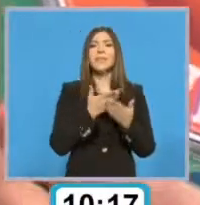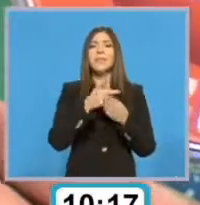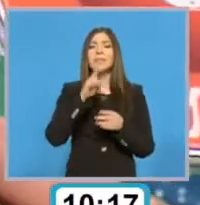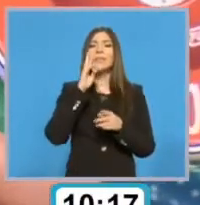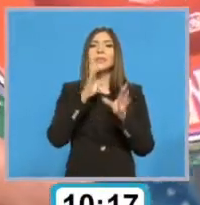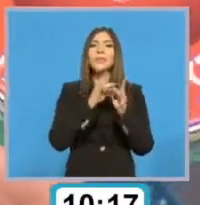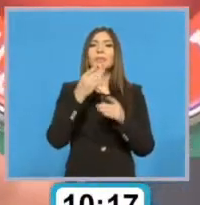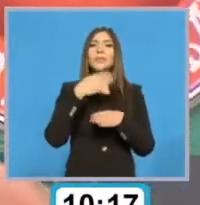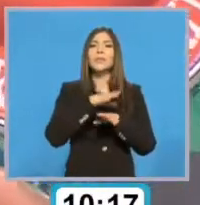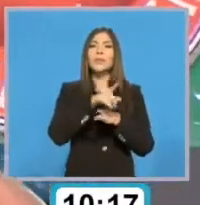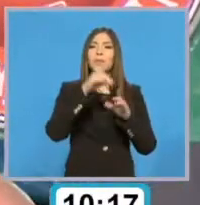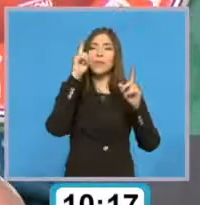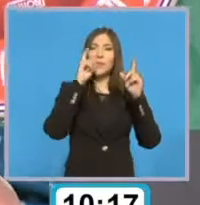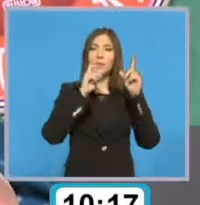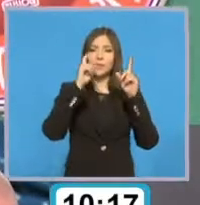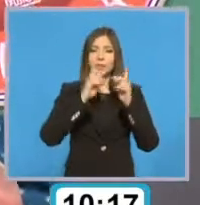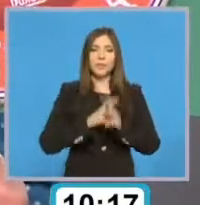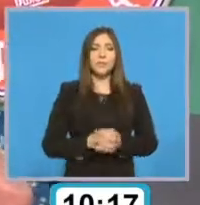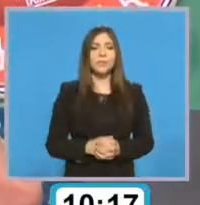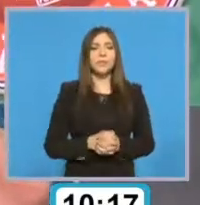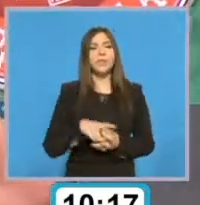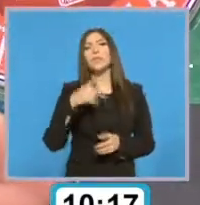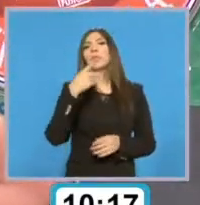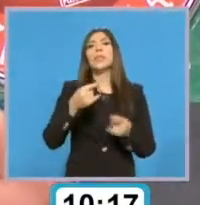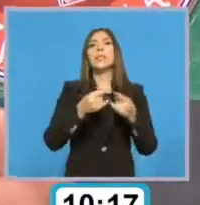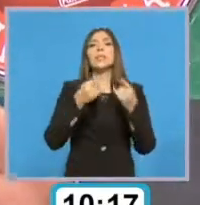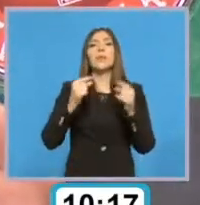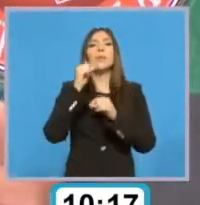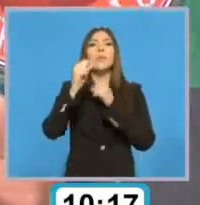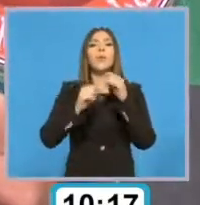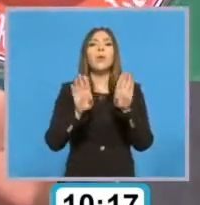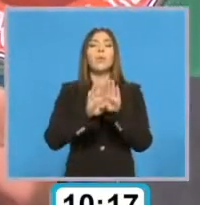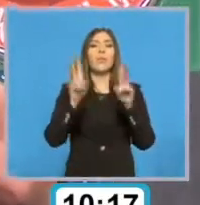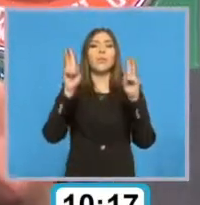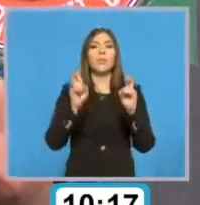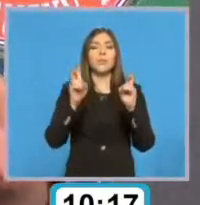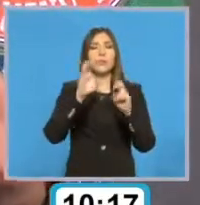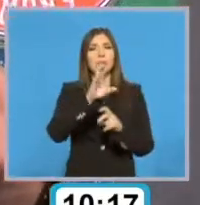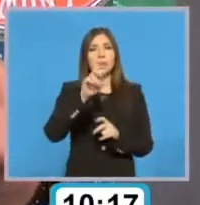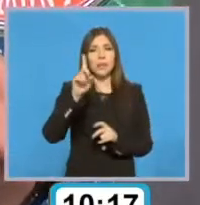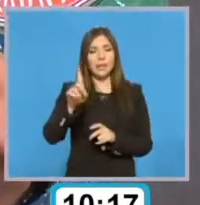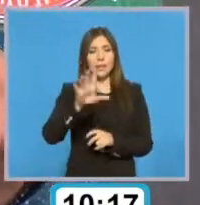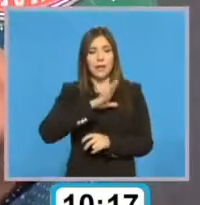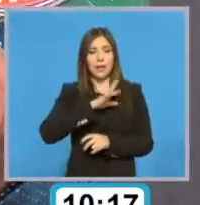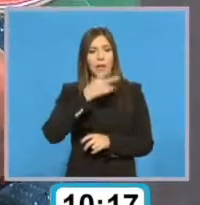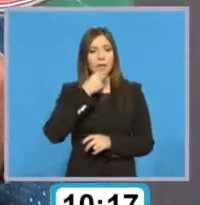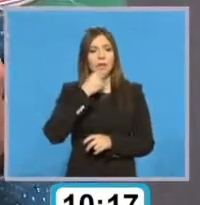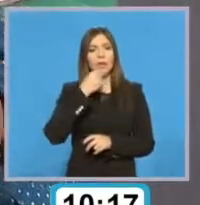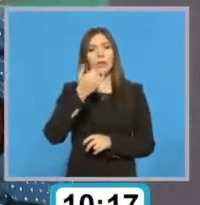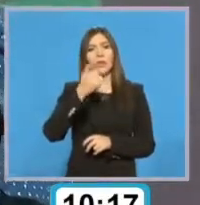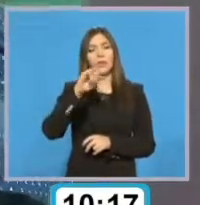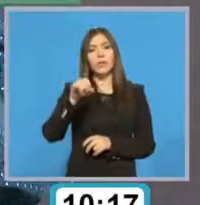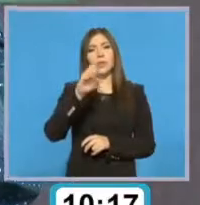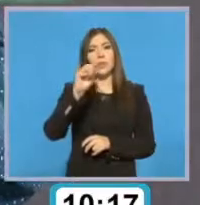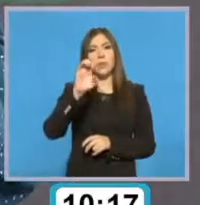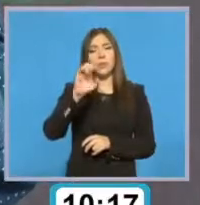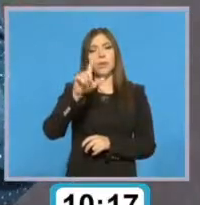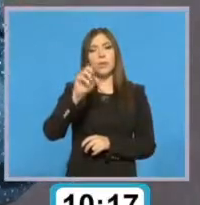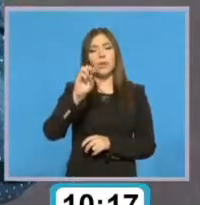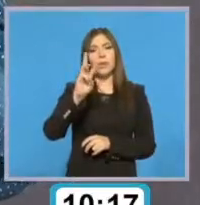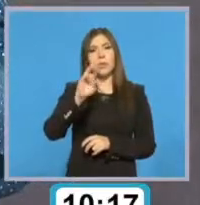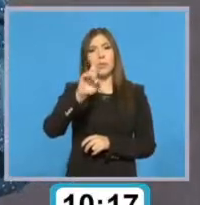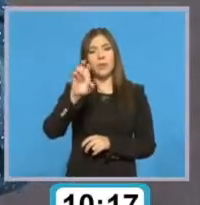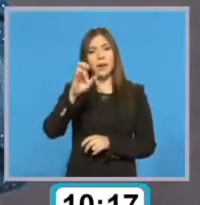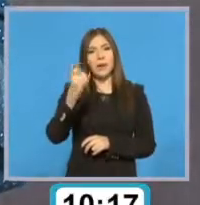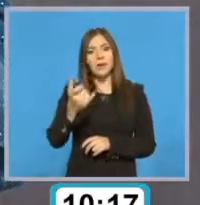esas fotografías. Bueno, es la historia de cómo se fue grabando este disco. Aquí está Joe Lowry, canta con Sting, es una gran cantante en el mundo. Está